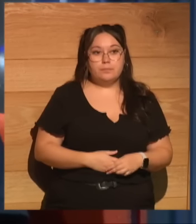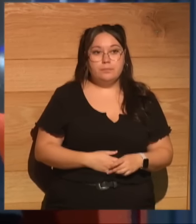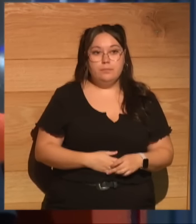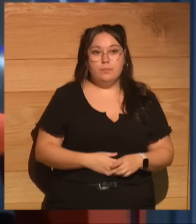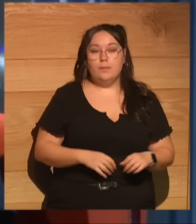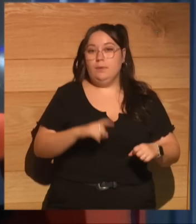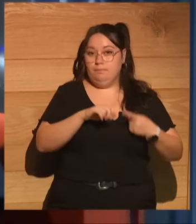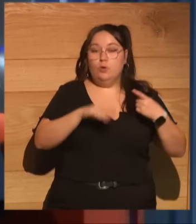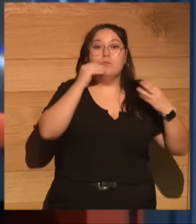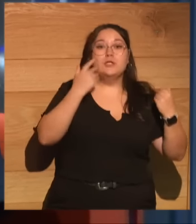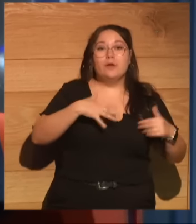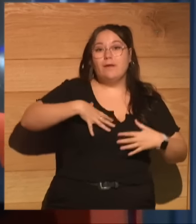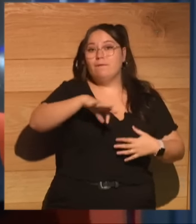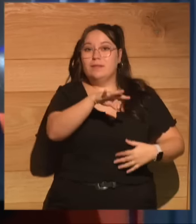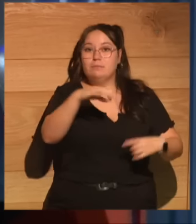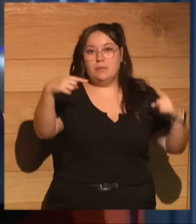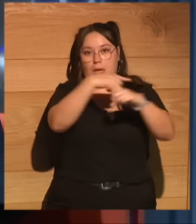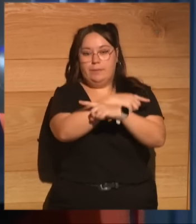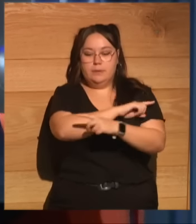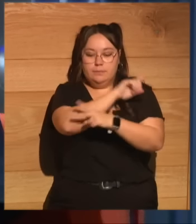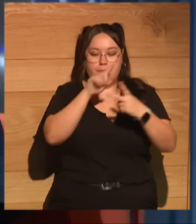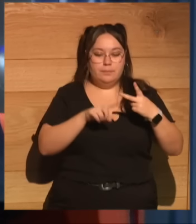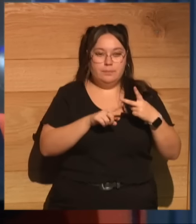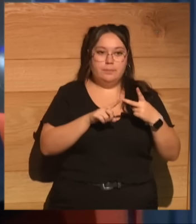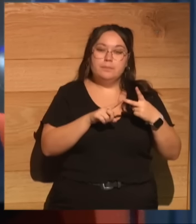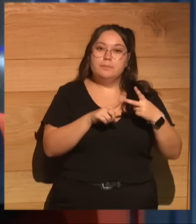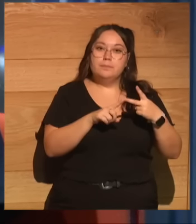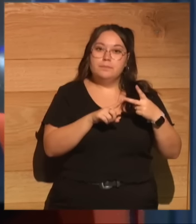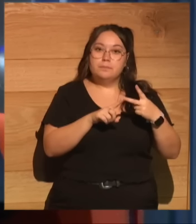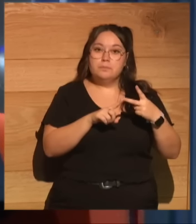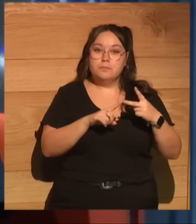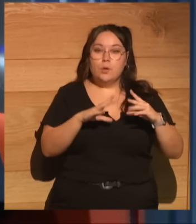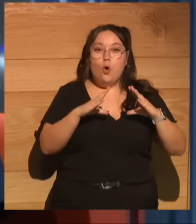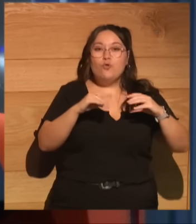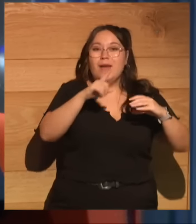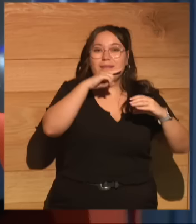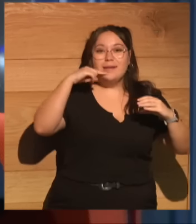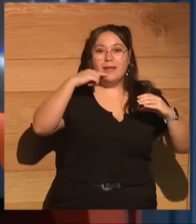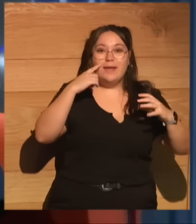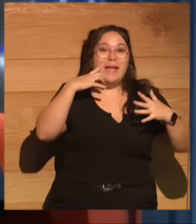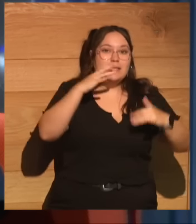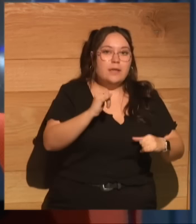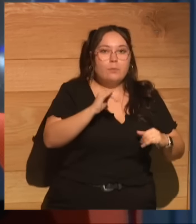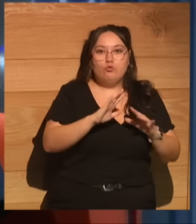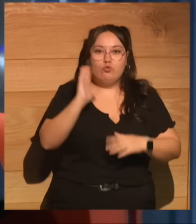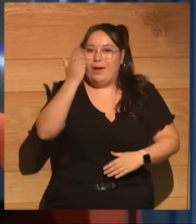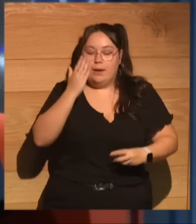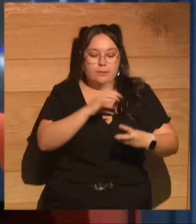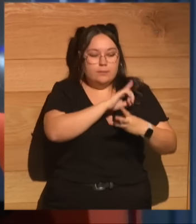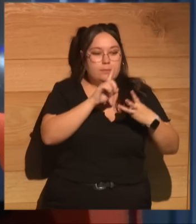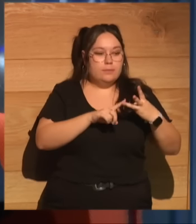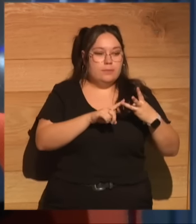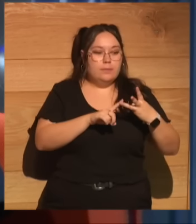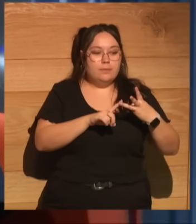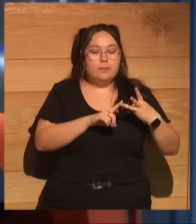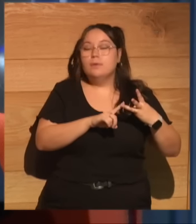A. Una historia de fantasmas al revés. B. Una tarta de existencialismo en toda la cara. Sí. C.